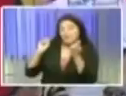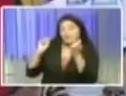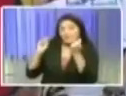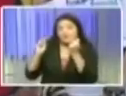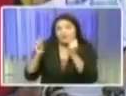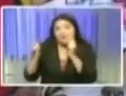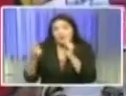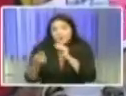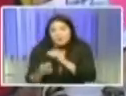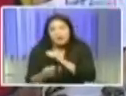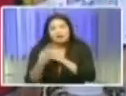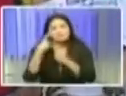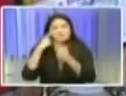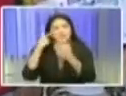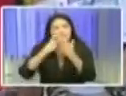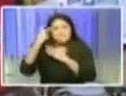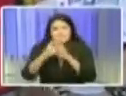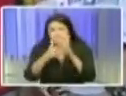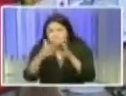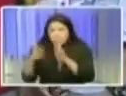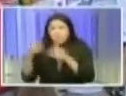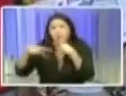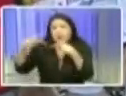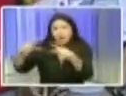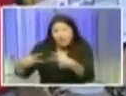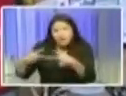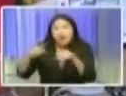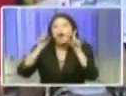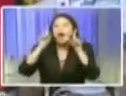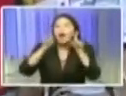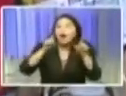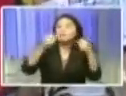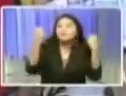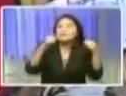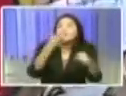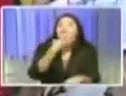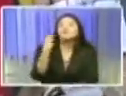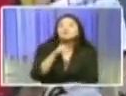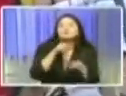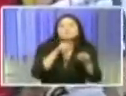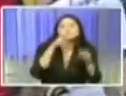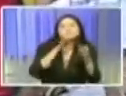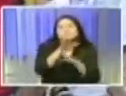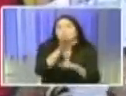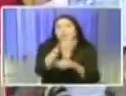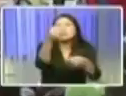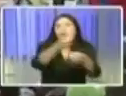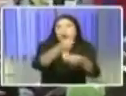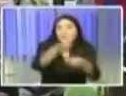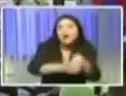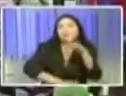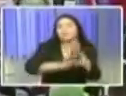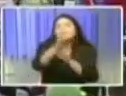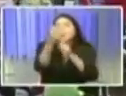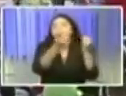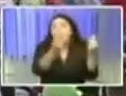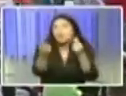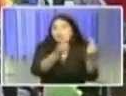los programas de estudio para formar a la juventud para el trabajo, para el desarrollo